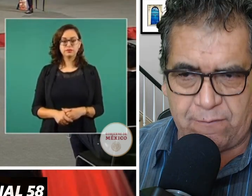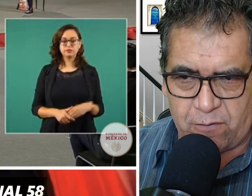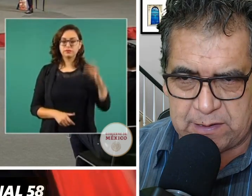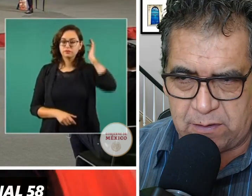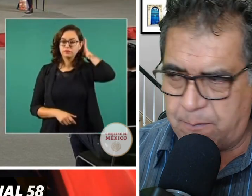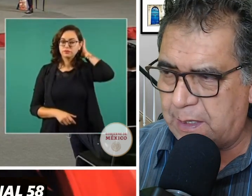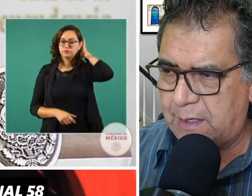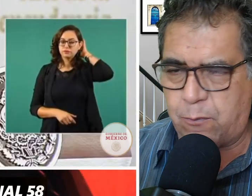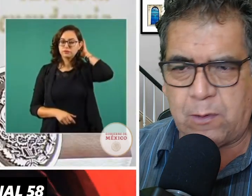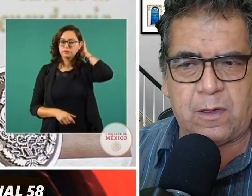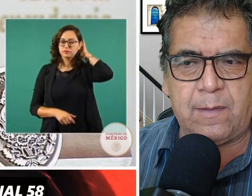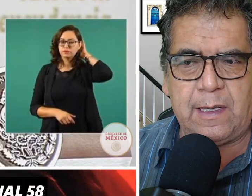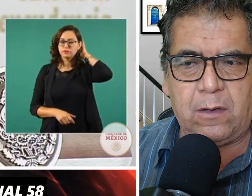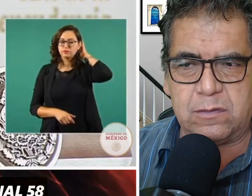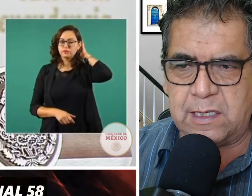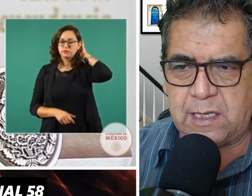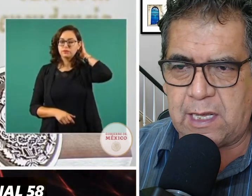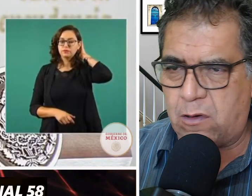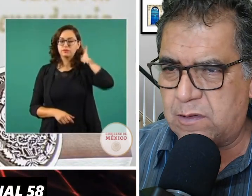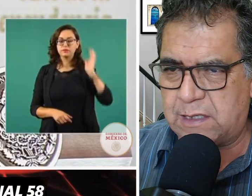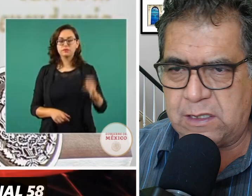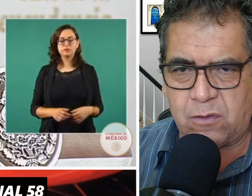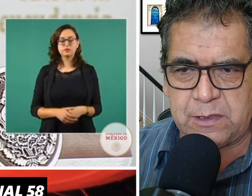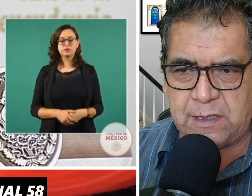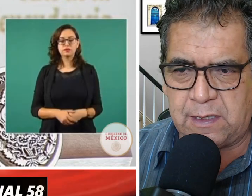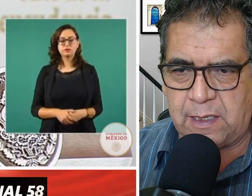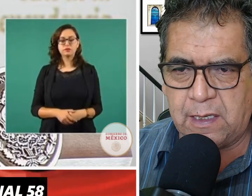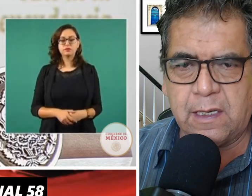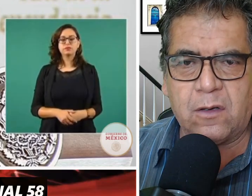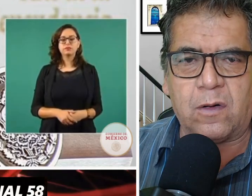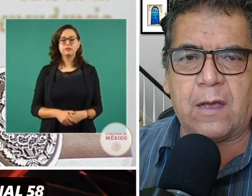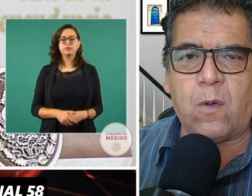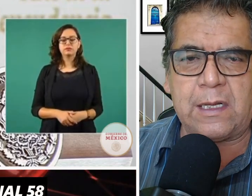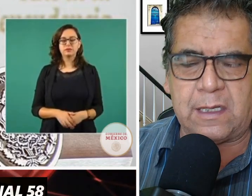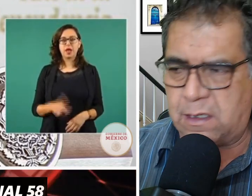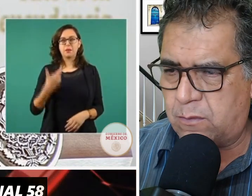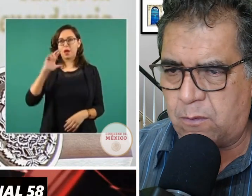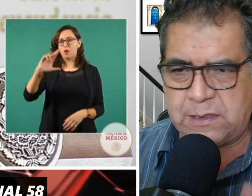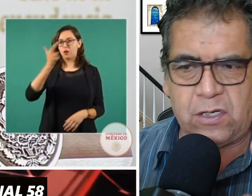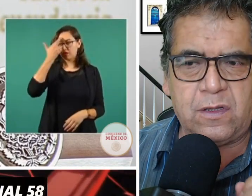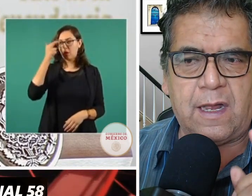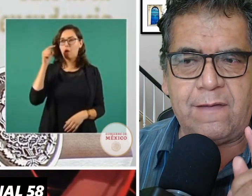esta información para que el pueblo de México esté enterado de lo que está haciendo el presidente con la cuarta